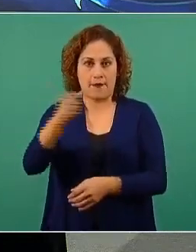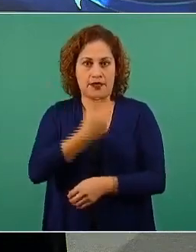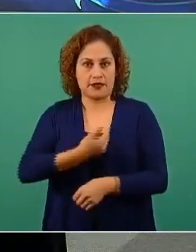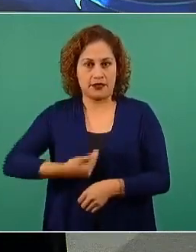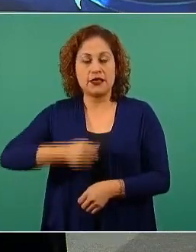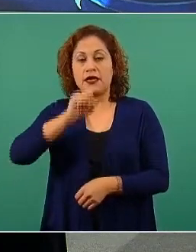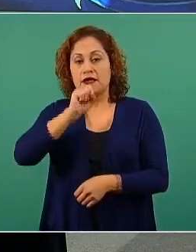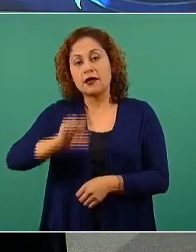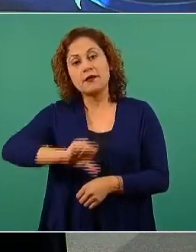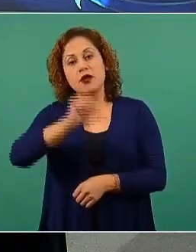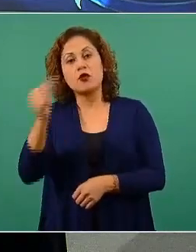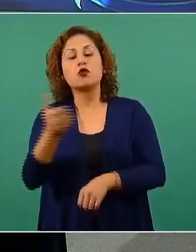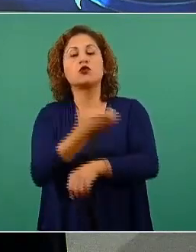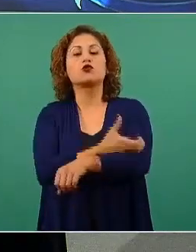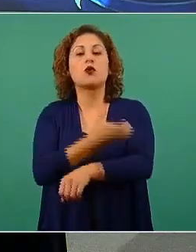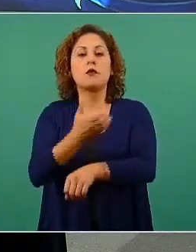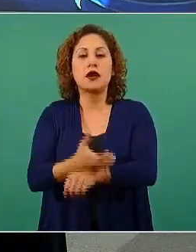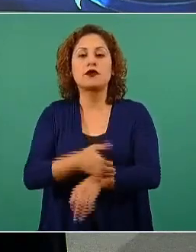Dirección General de Aduanas,